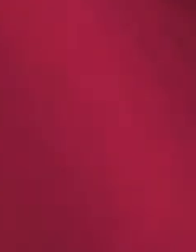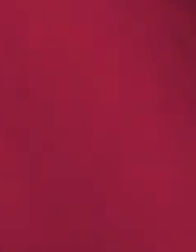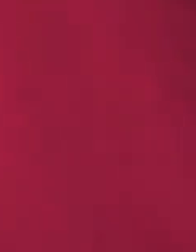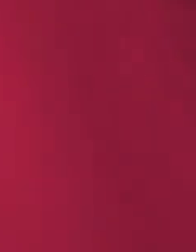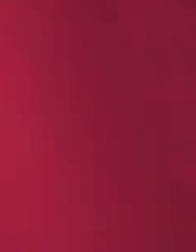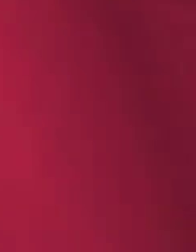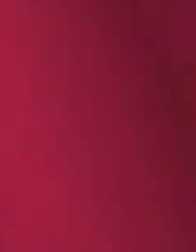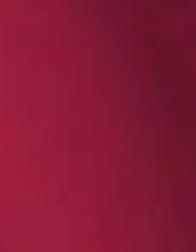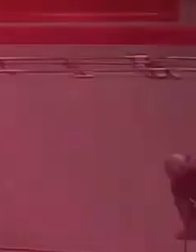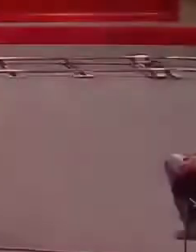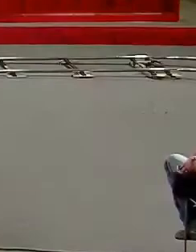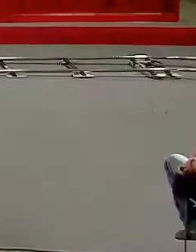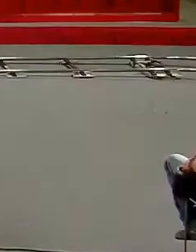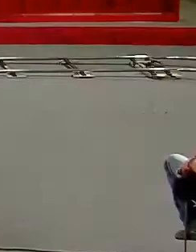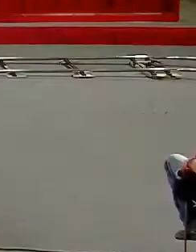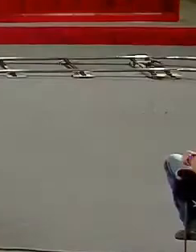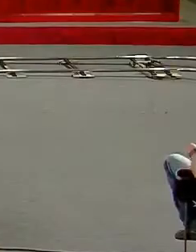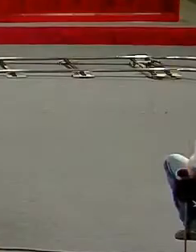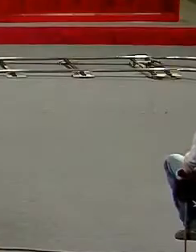Gobierno de México.